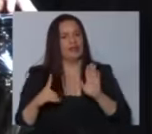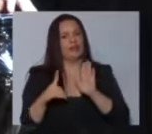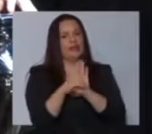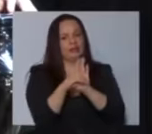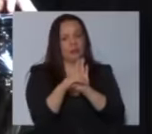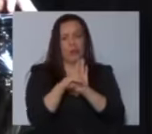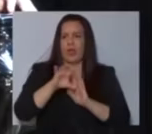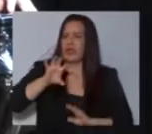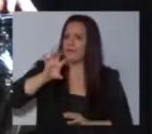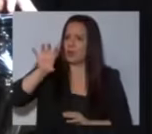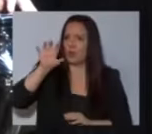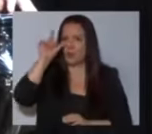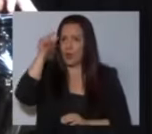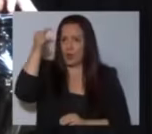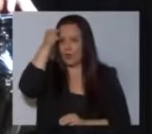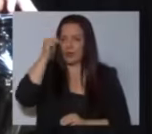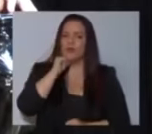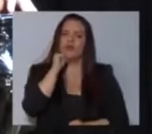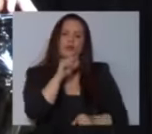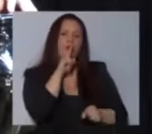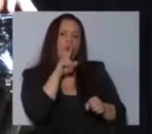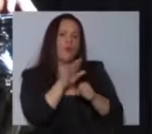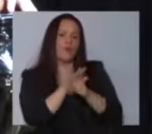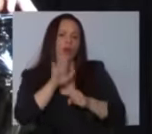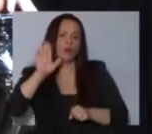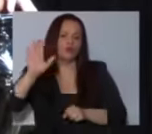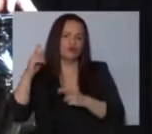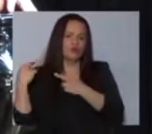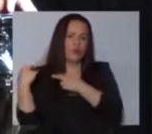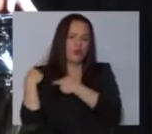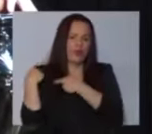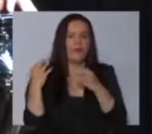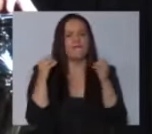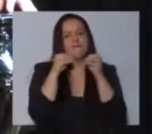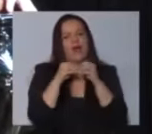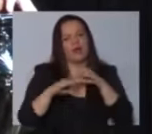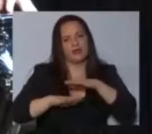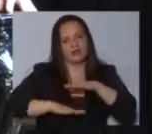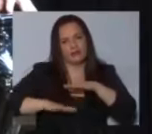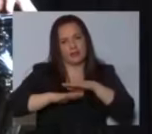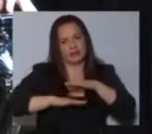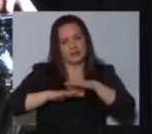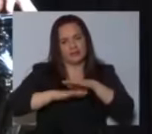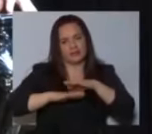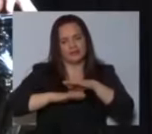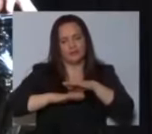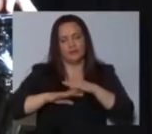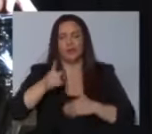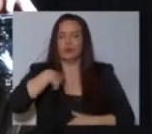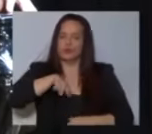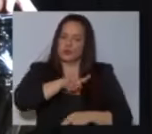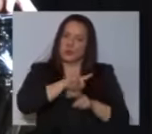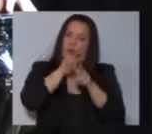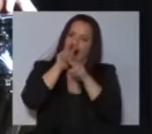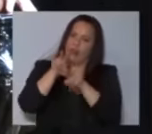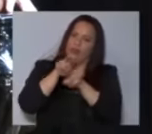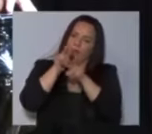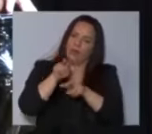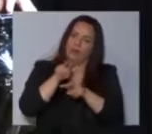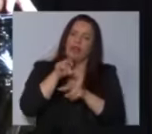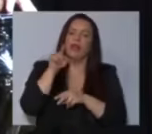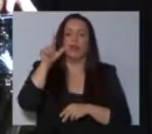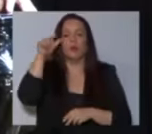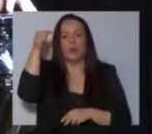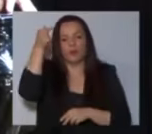el propio gobierno el que incumpla con sus obligaciones más básicas. Estaremos vigilantes de